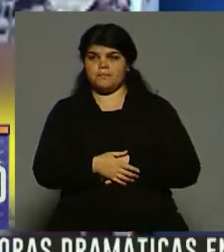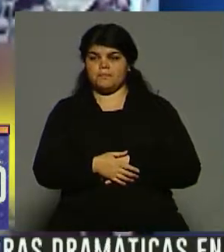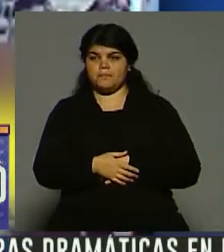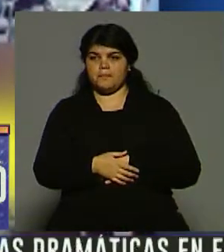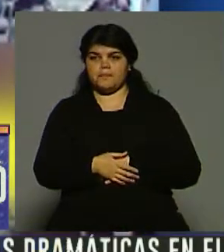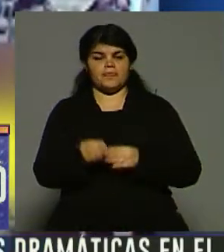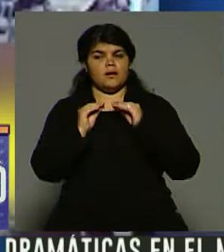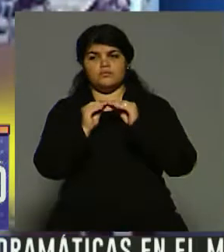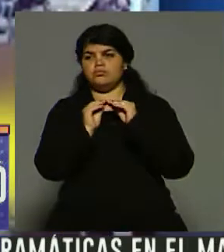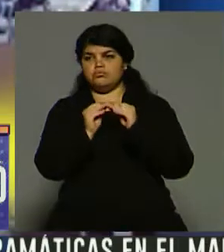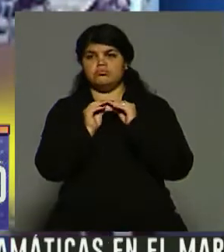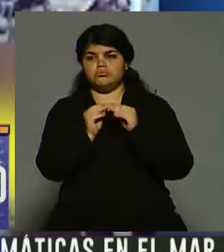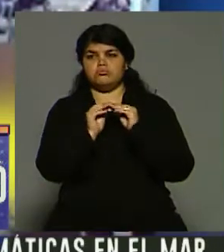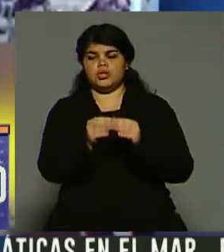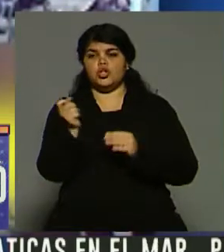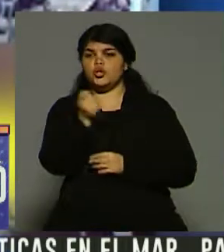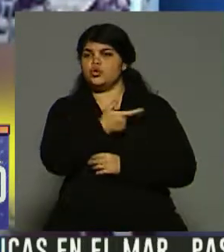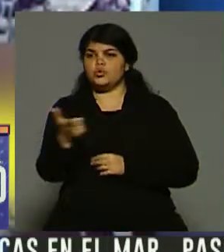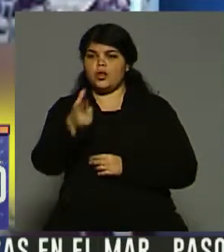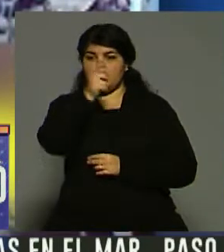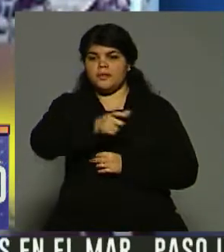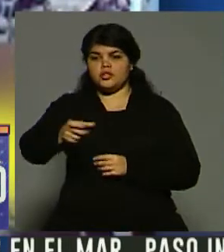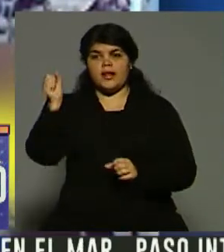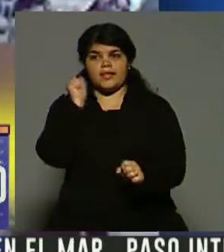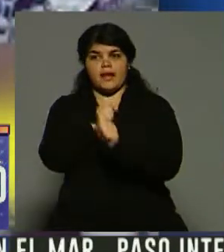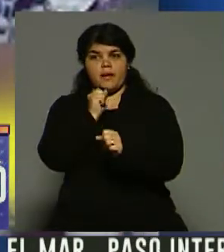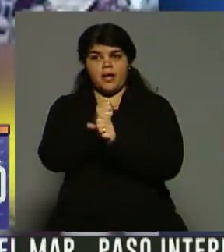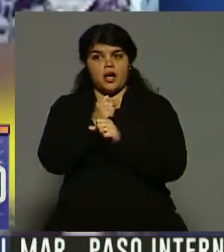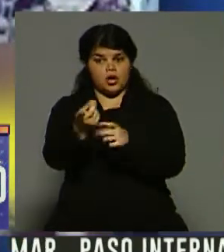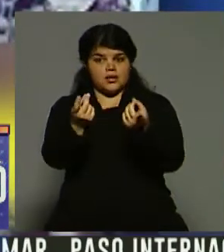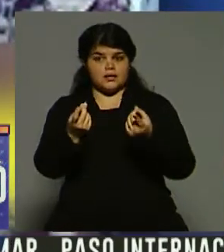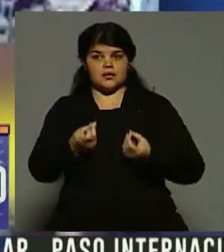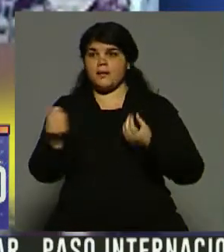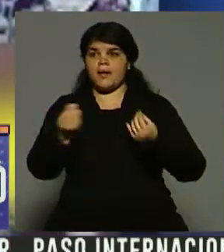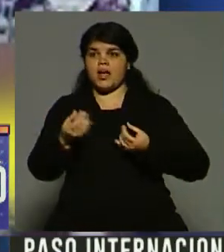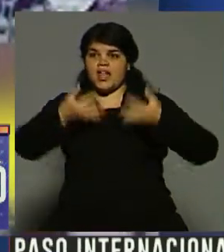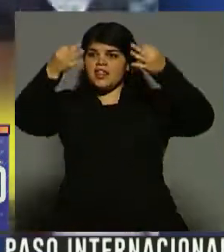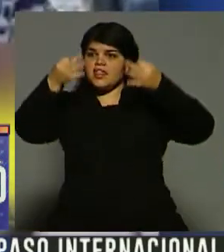a discutir los salarios que el trabajador necesita para vivir con dignidad,